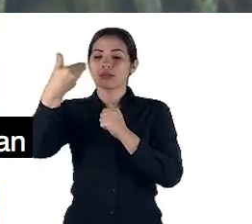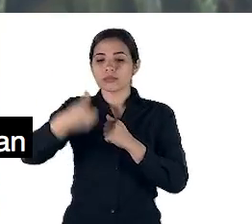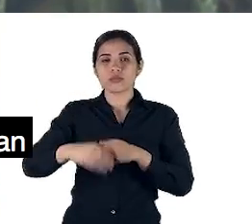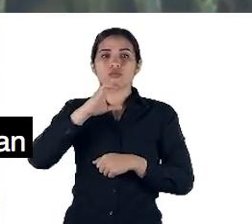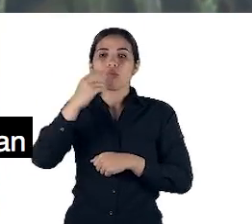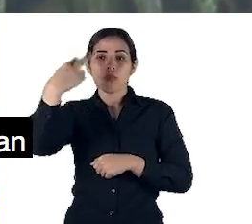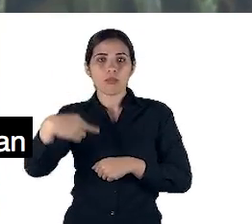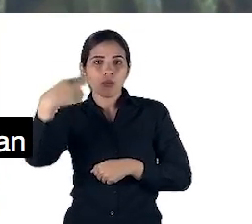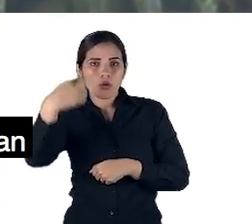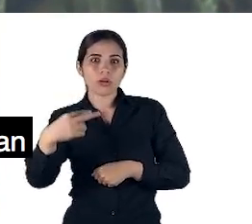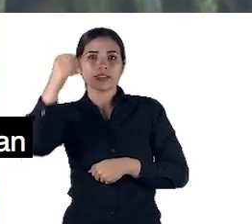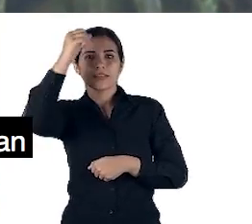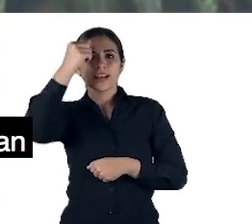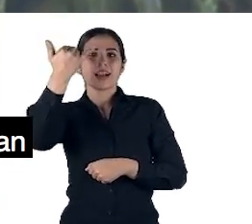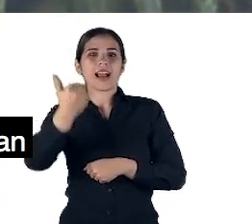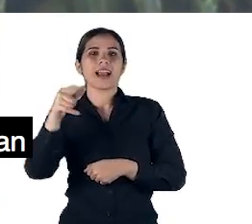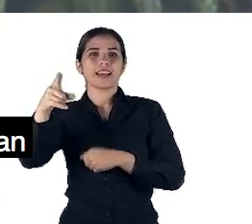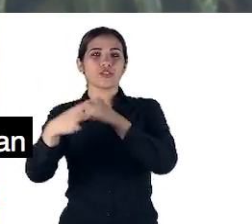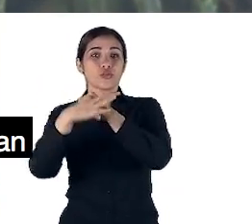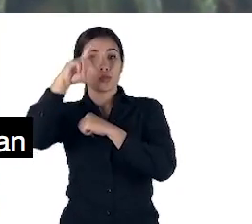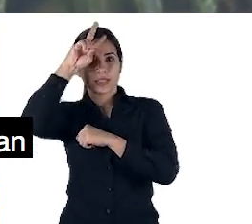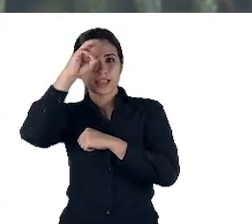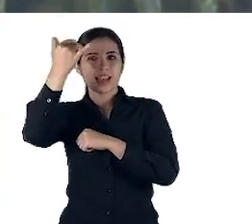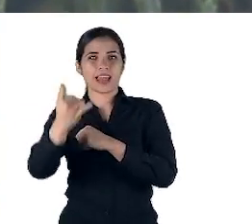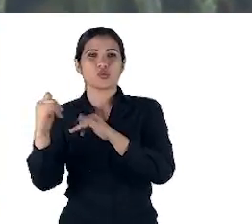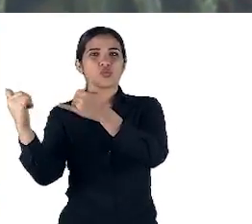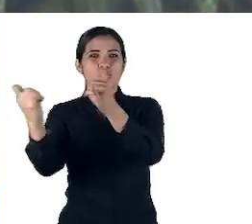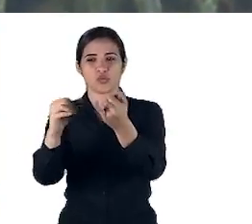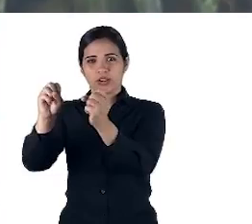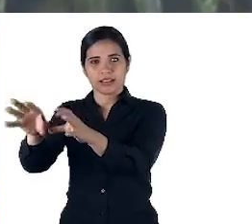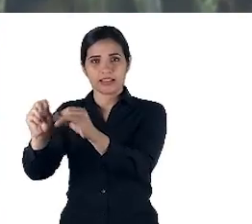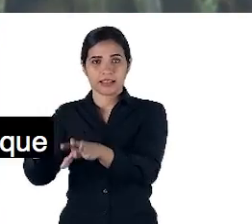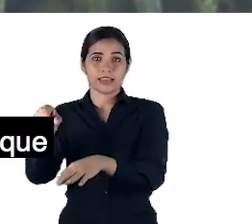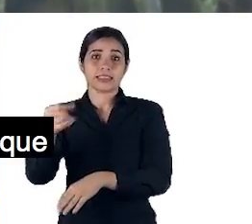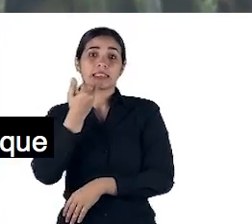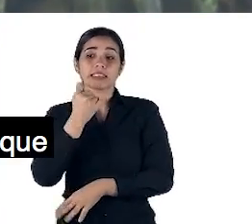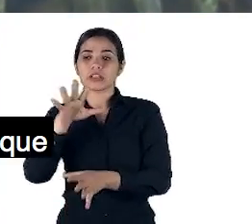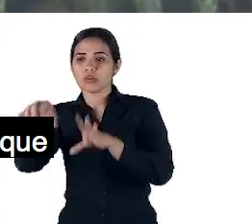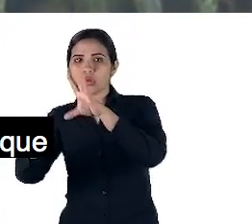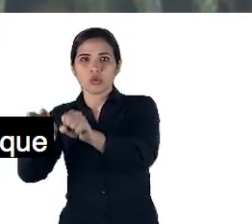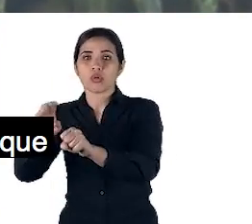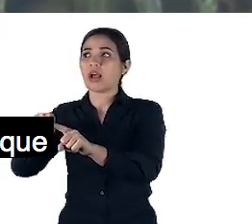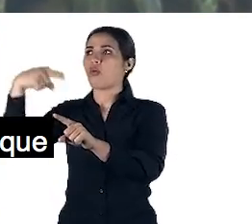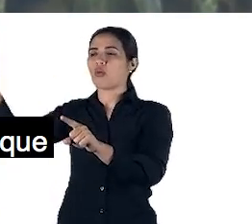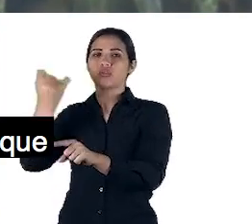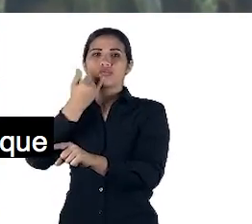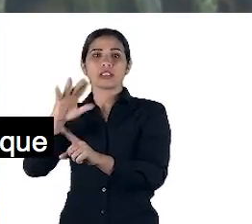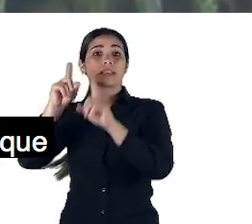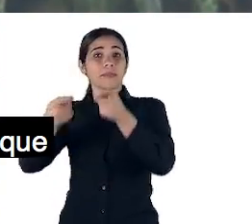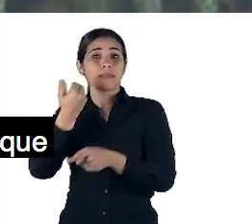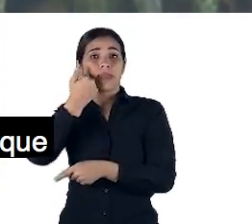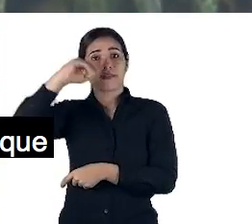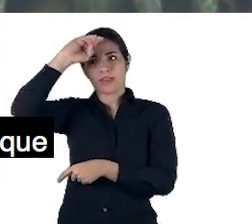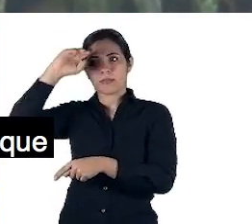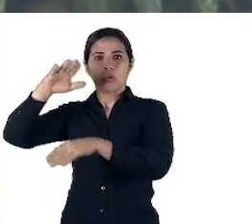alguna enfermedad y ellos llevan a la boca, tocan, dejan la saliva, manipulan. Entonces hay que volver a limpiar todos